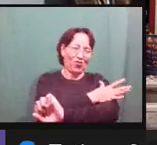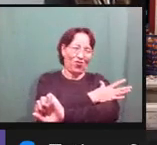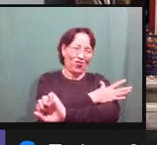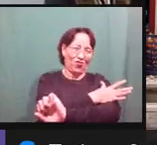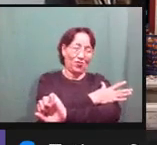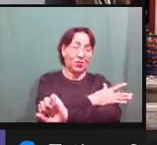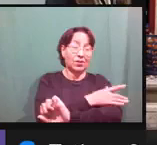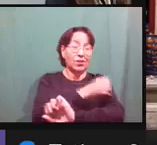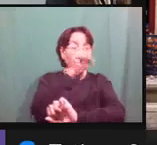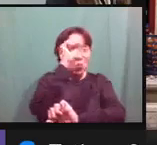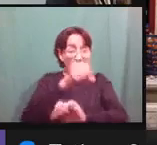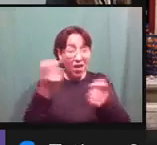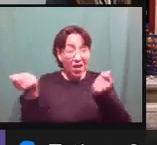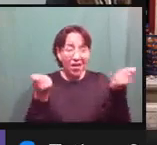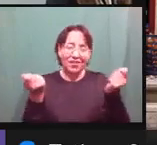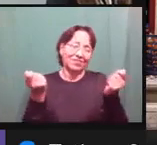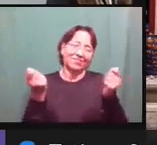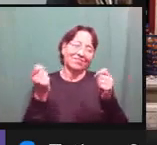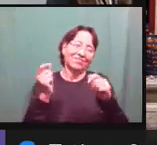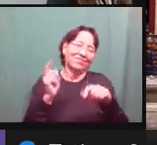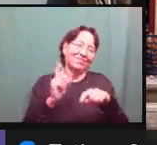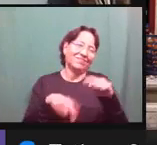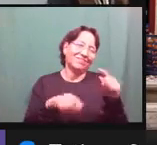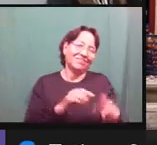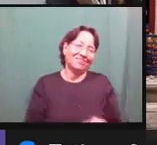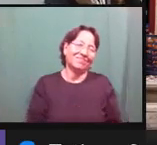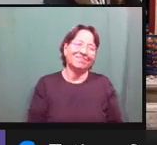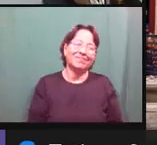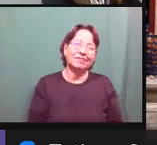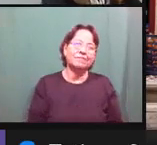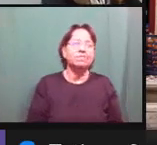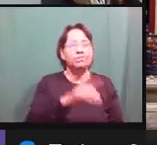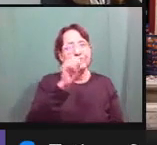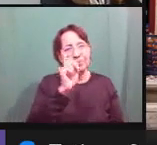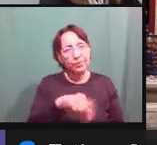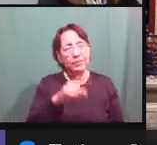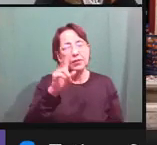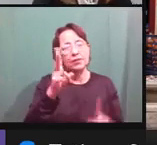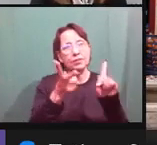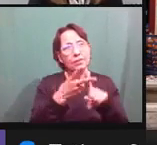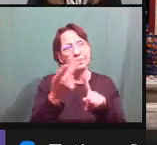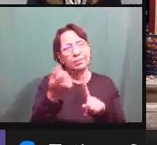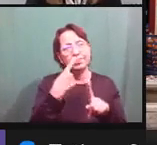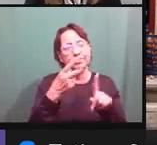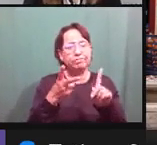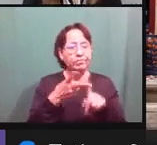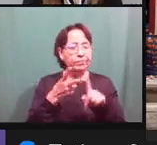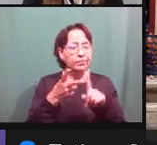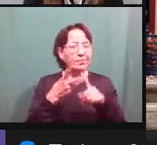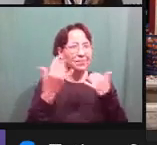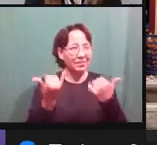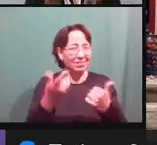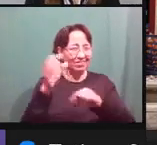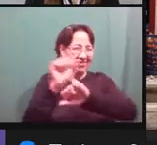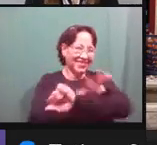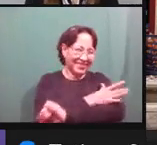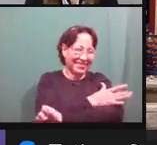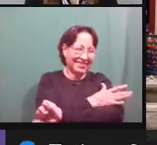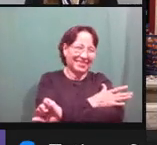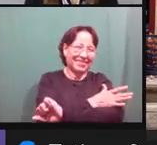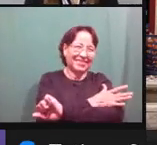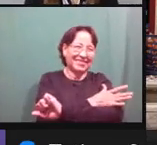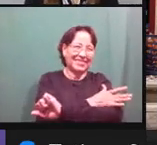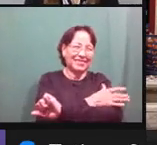controlar. Entonces, y también pues pasando un poco a tu segunda pregunta, esta cosa de la emoción, ¿no? Que lleva